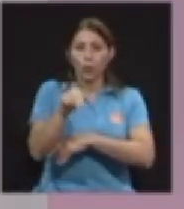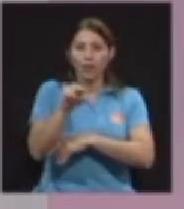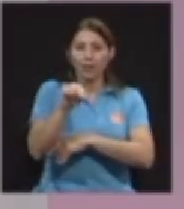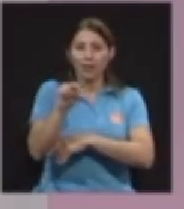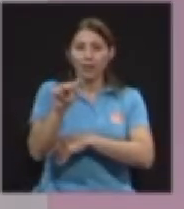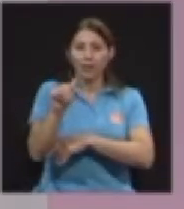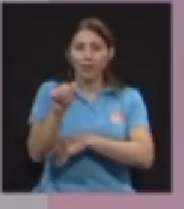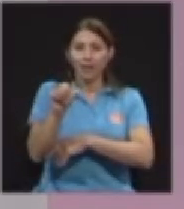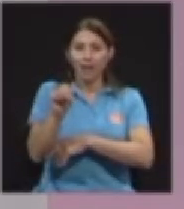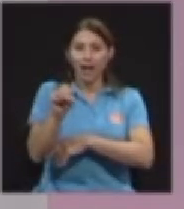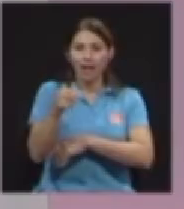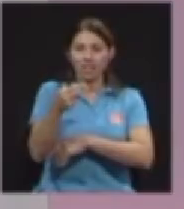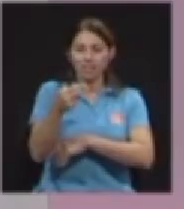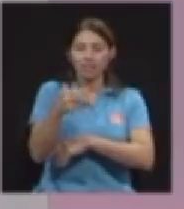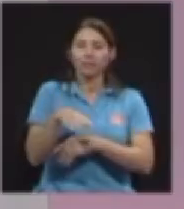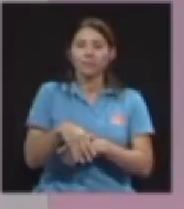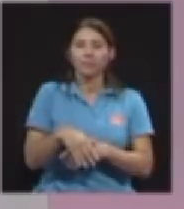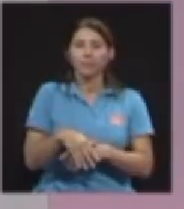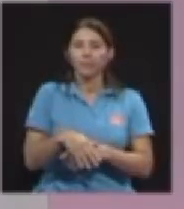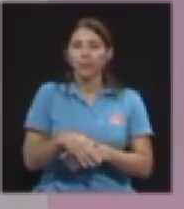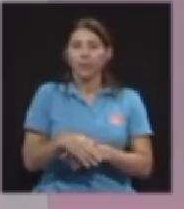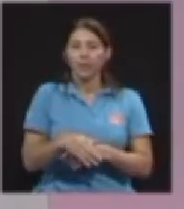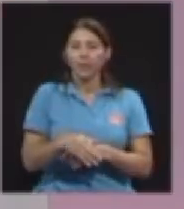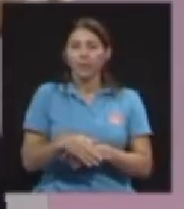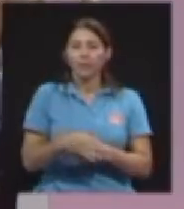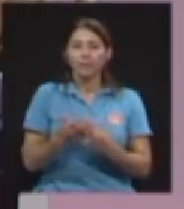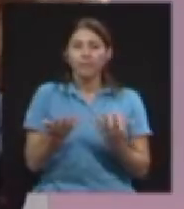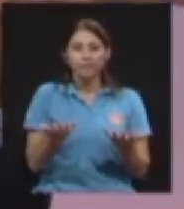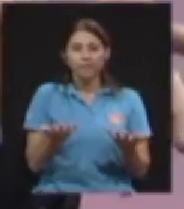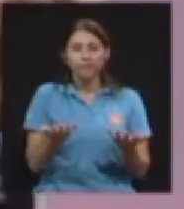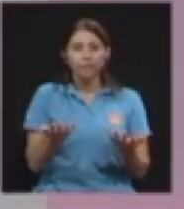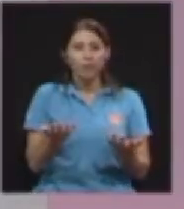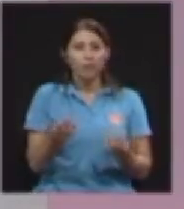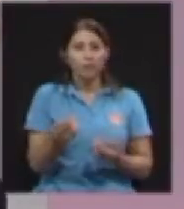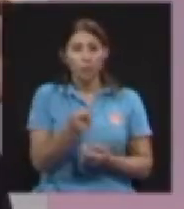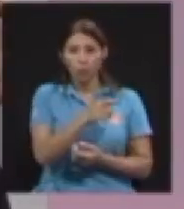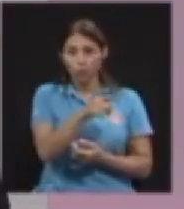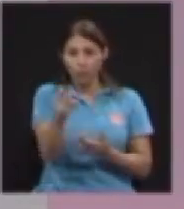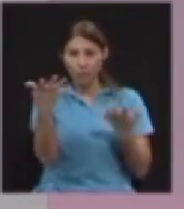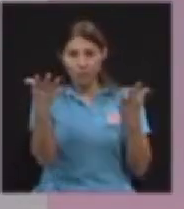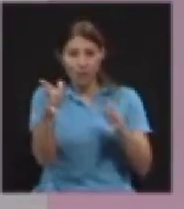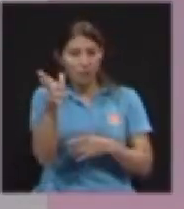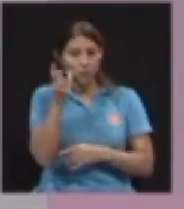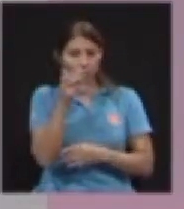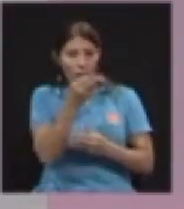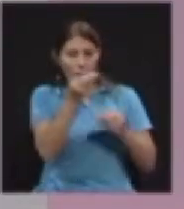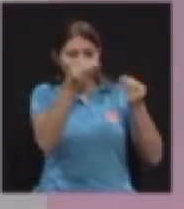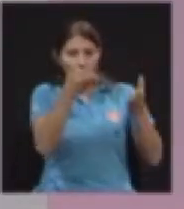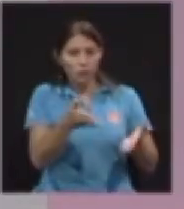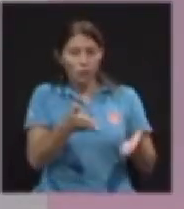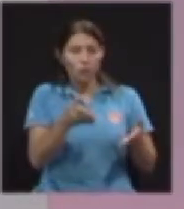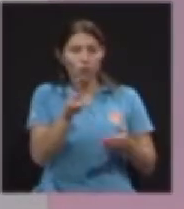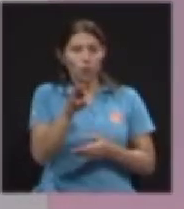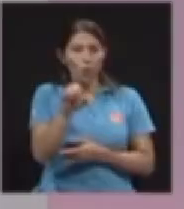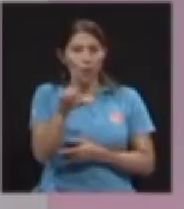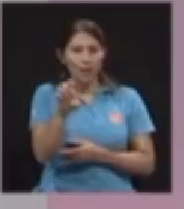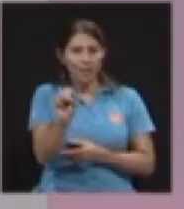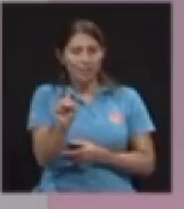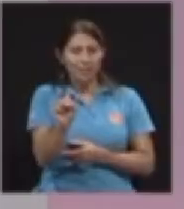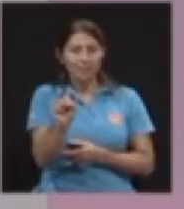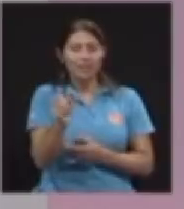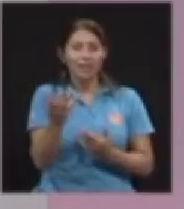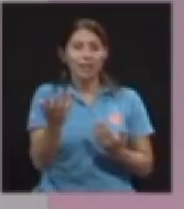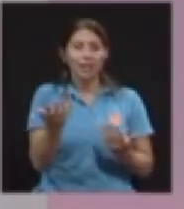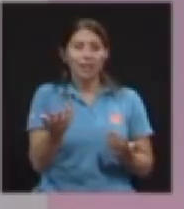digamos, se sugiere que es que como ustedes han escuchado al profesor Robles, mucho de la